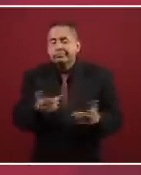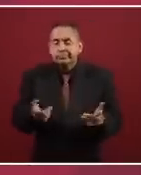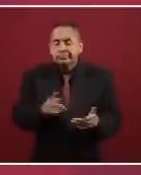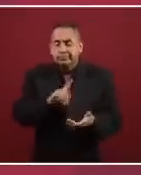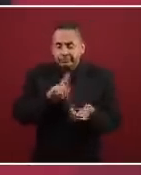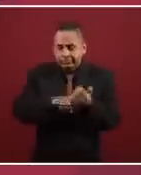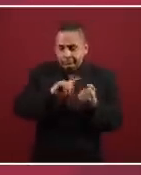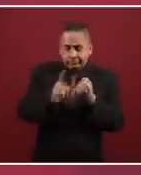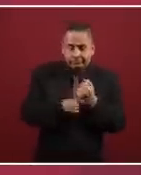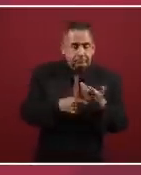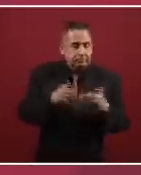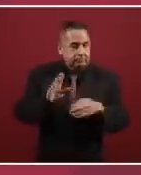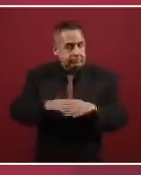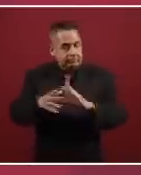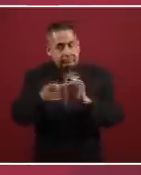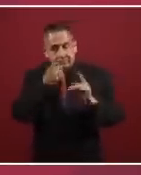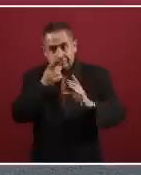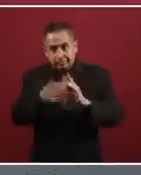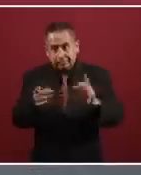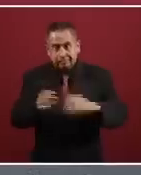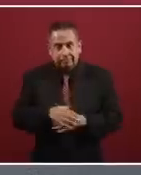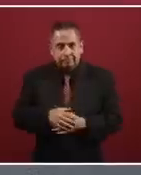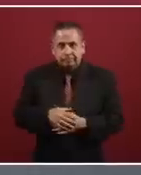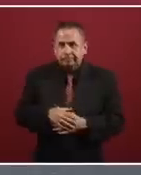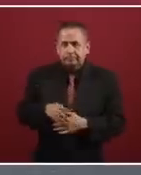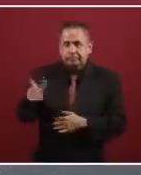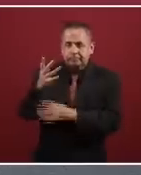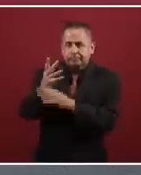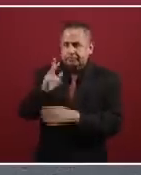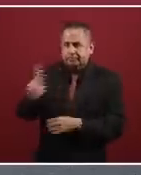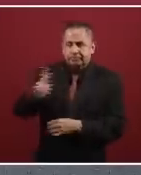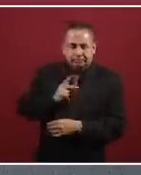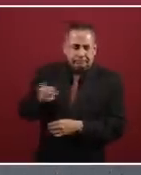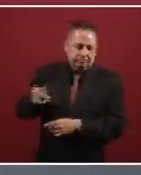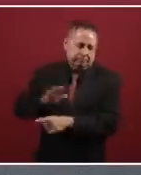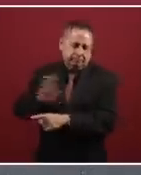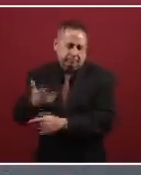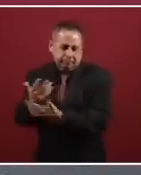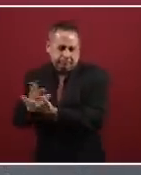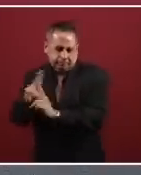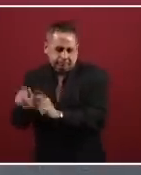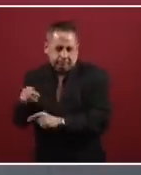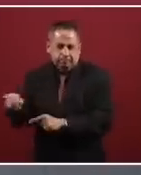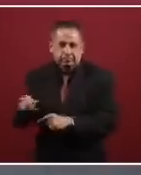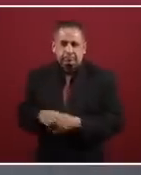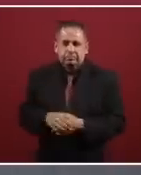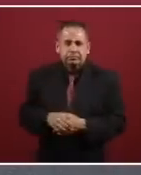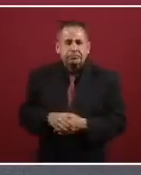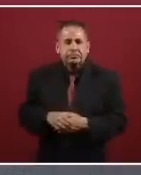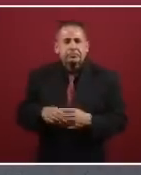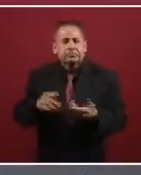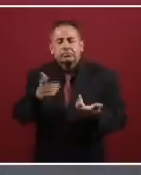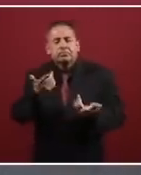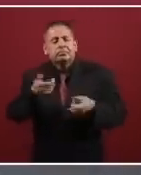Ahora sí que, como diría mi paisano, que en paz descanse, ¿quién pompó?